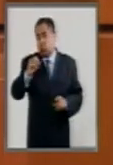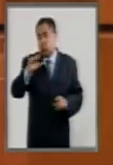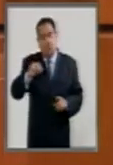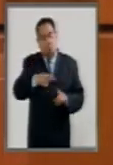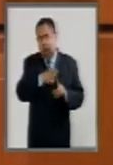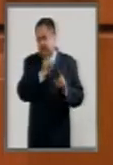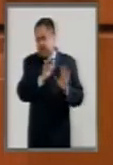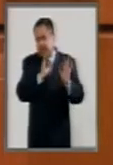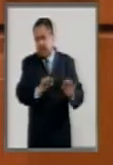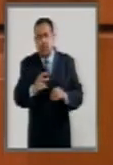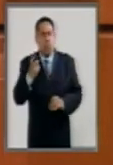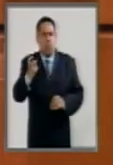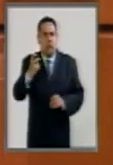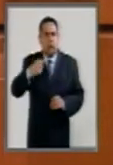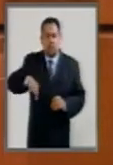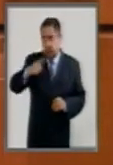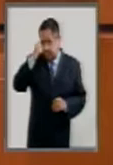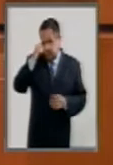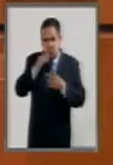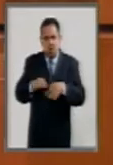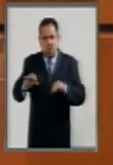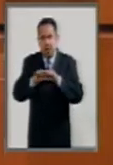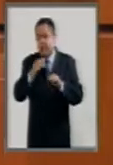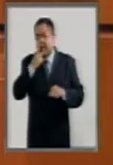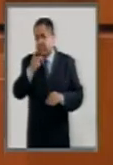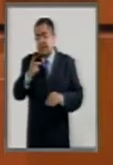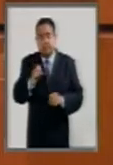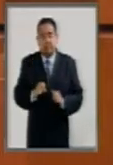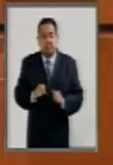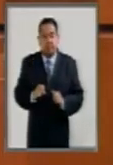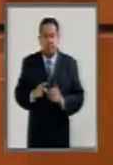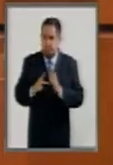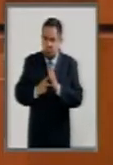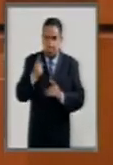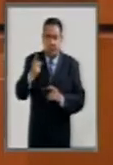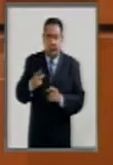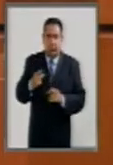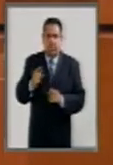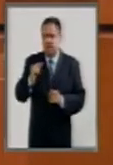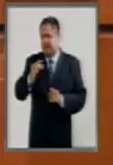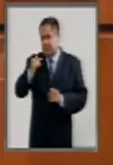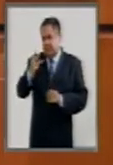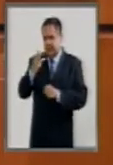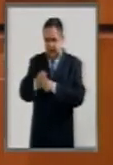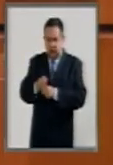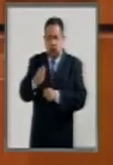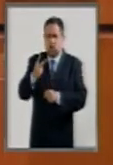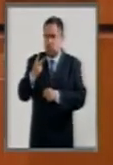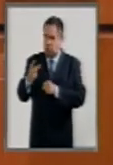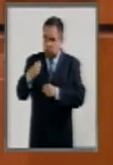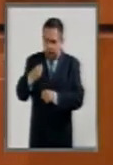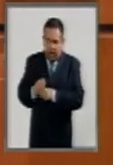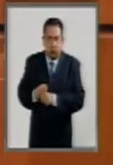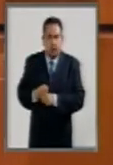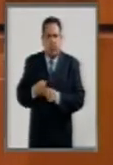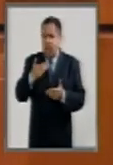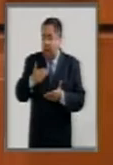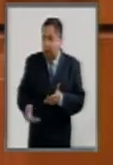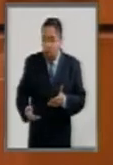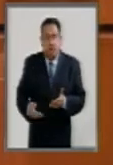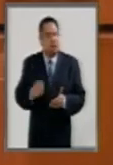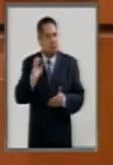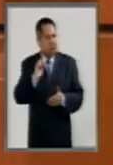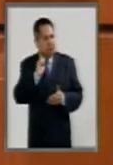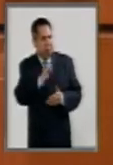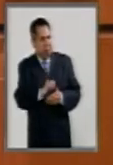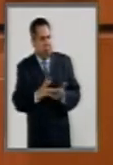lo tanto, es muy importante decirles que nuevamente, igual que hace 3 años, que hace 2 años, que